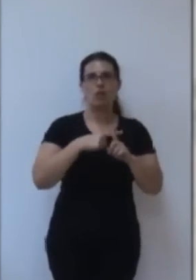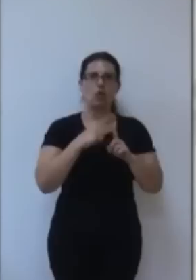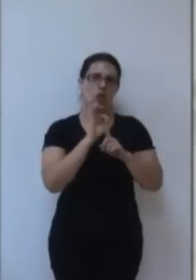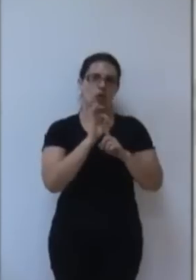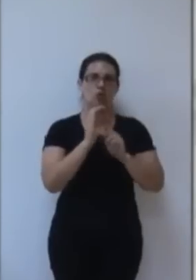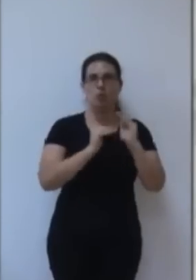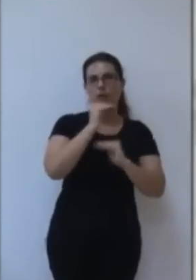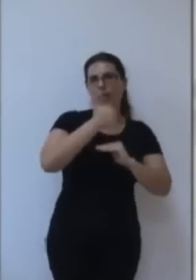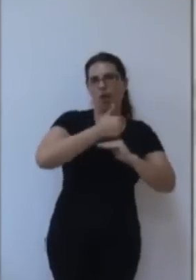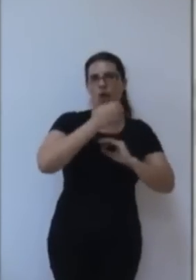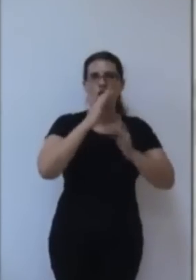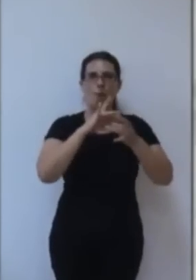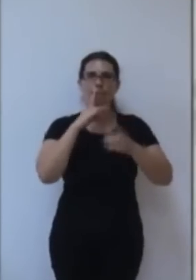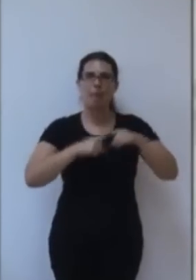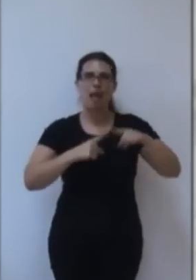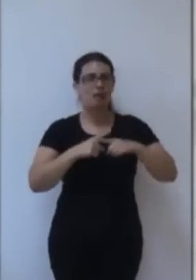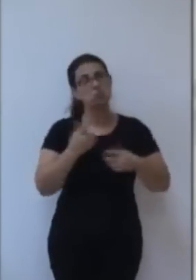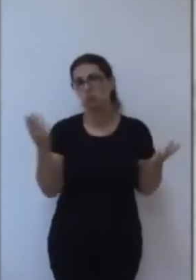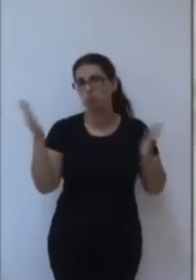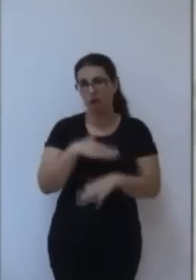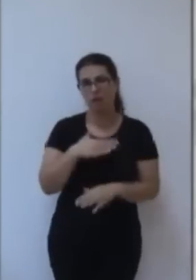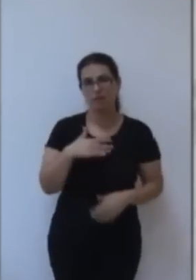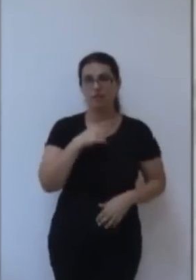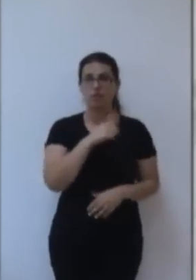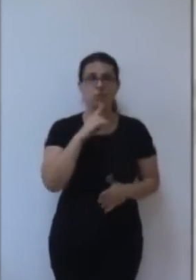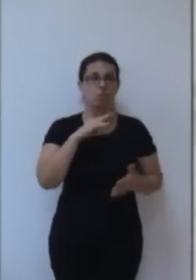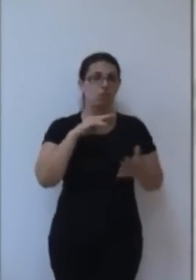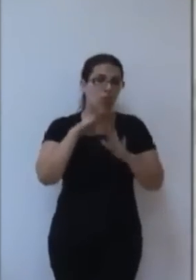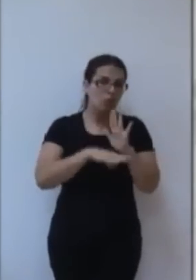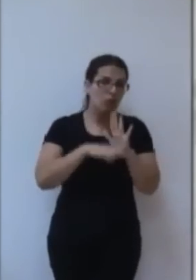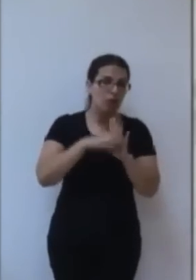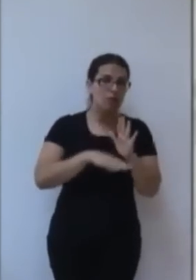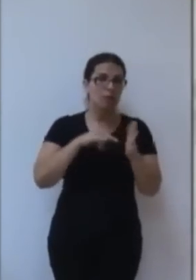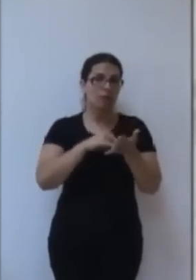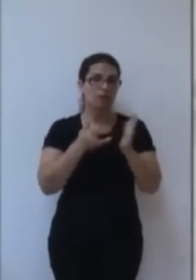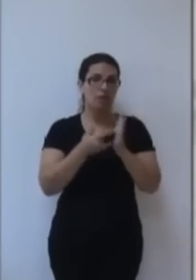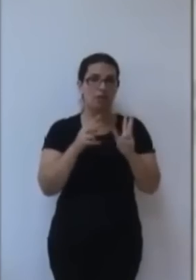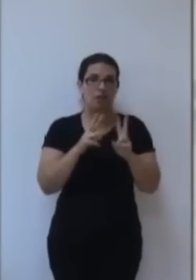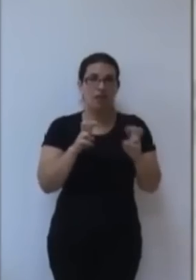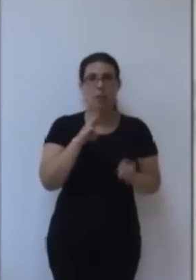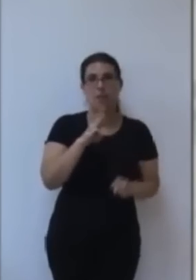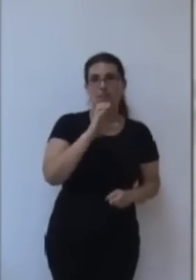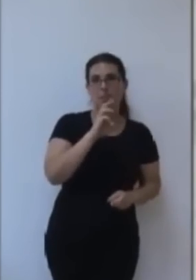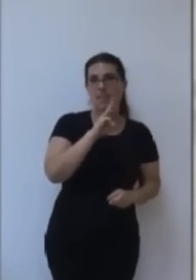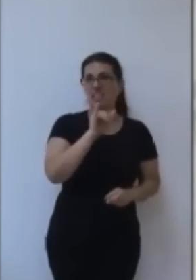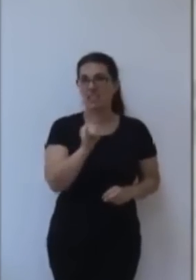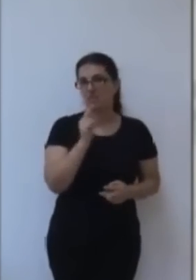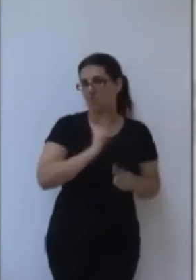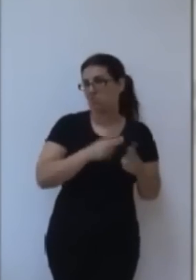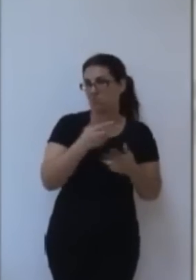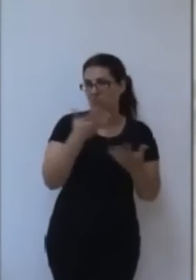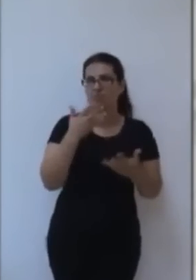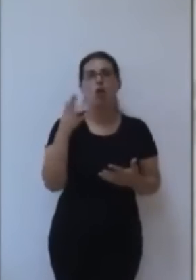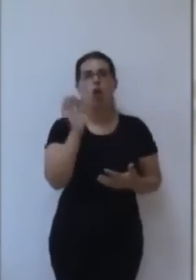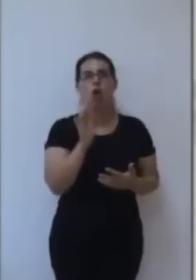grado medio. Ellos tienen un programa de planificación inicial, como es un PCPI, o un taller